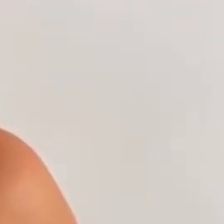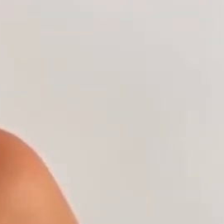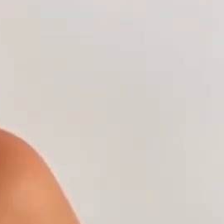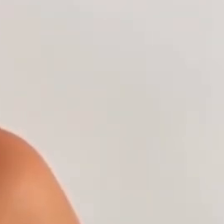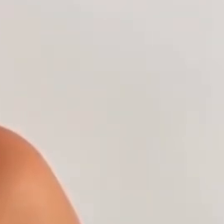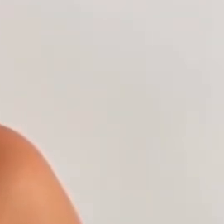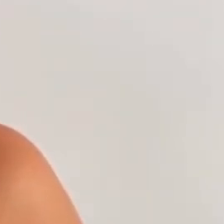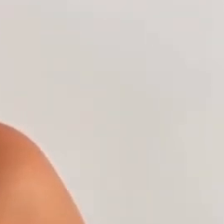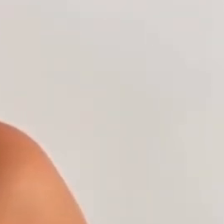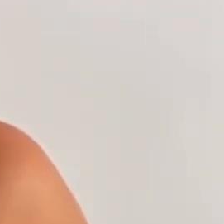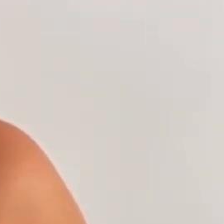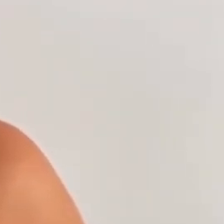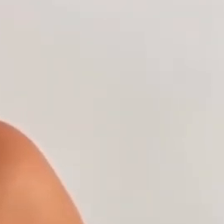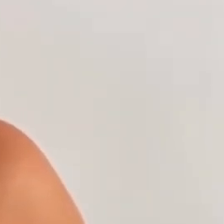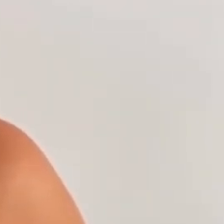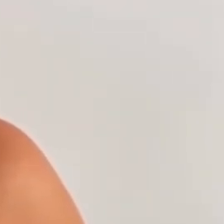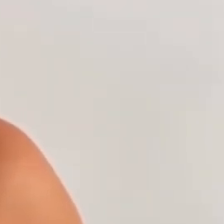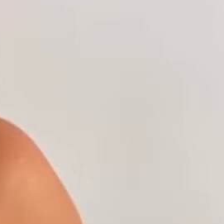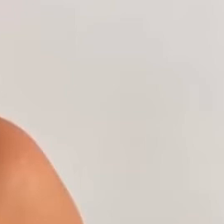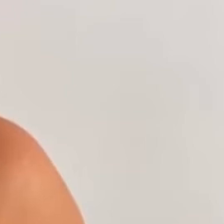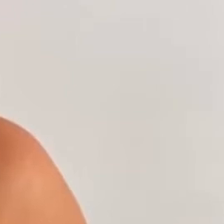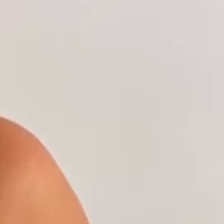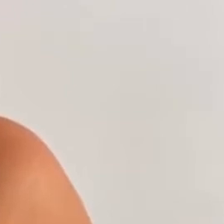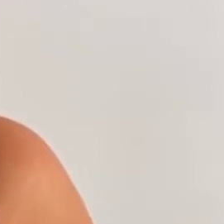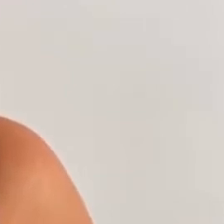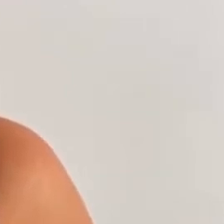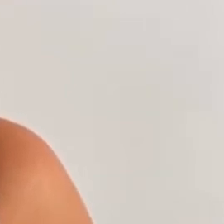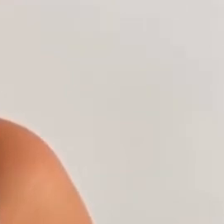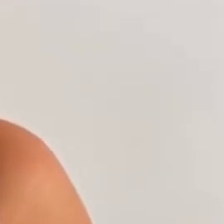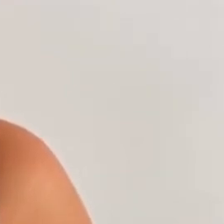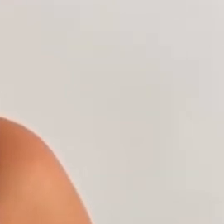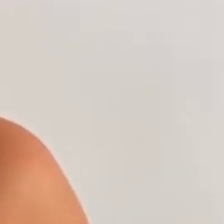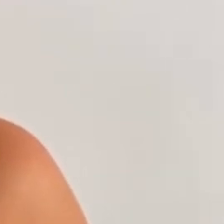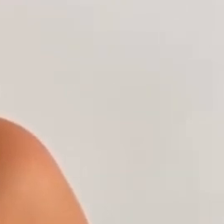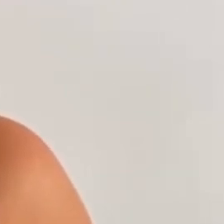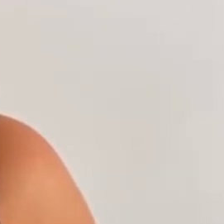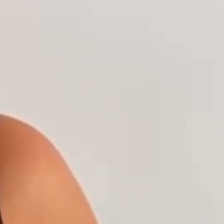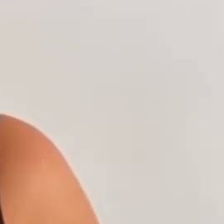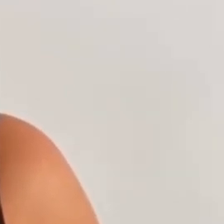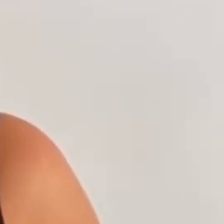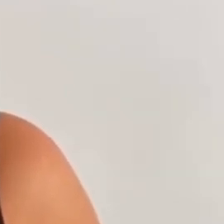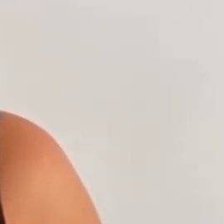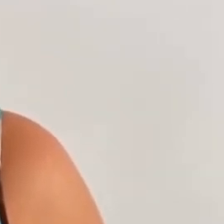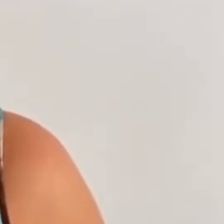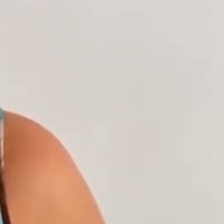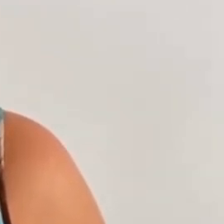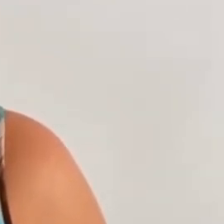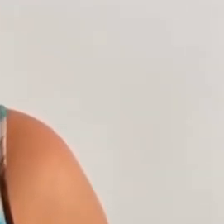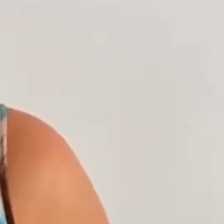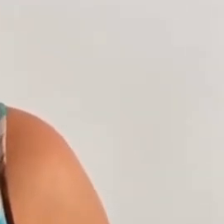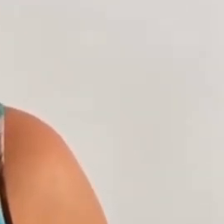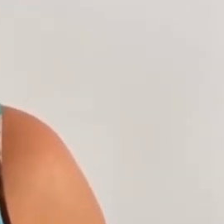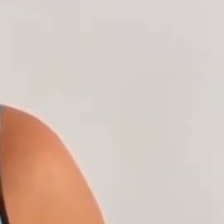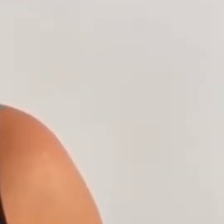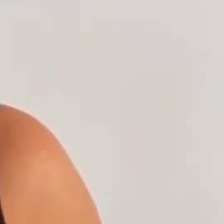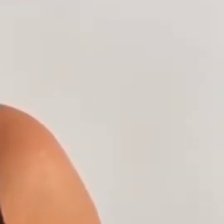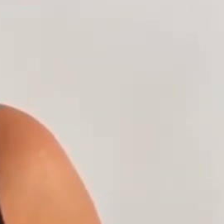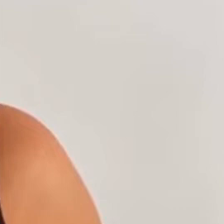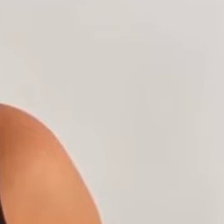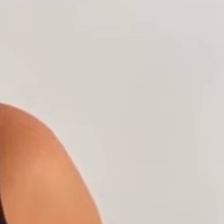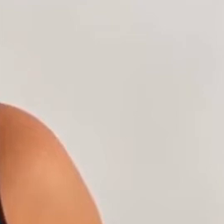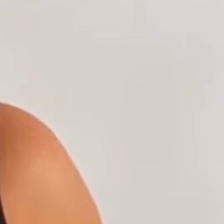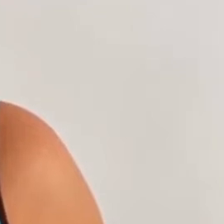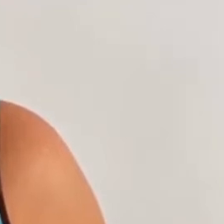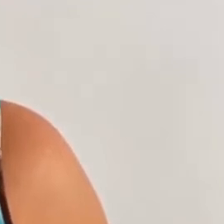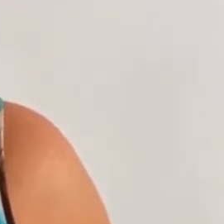Buenas tardes. Al 10 de noviembre, el país registra un total de 979 casos confirmados